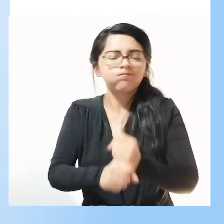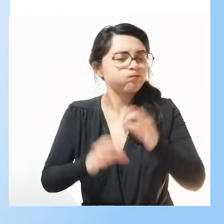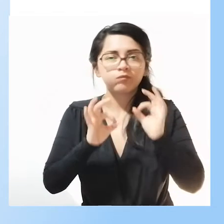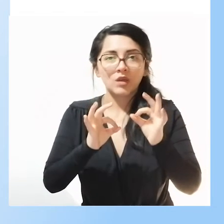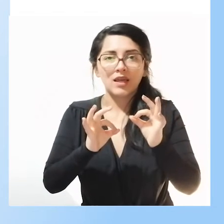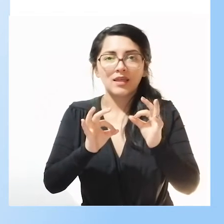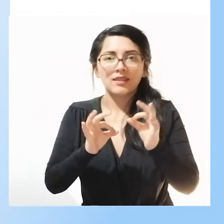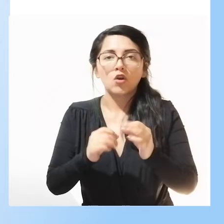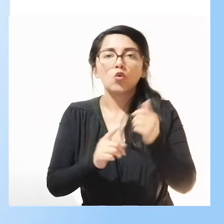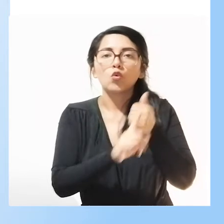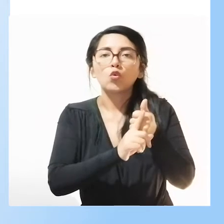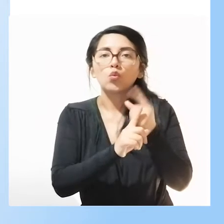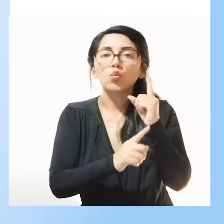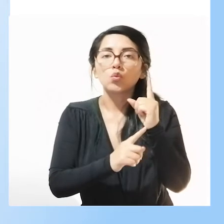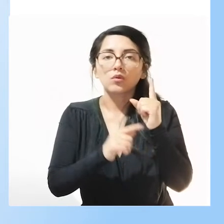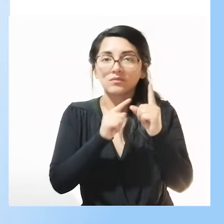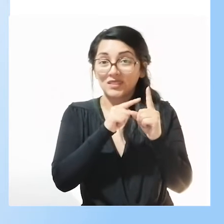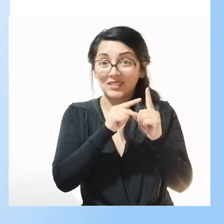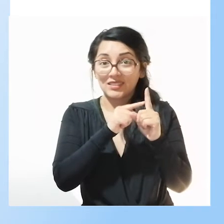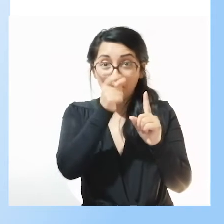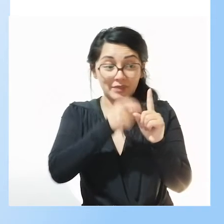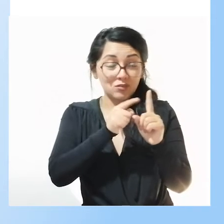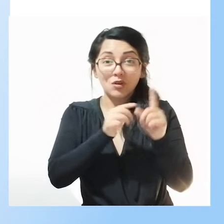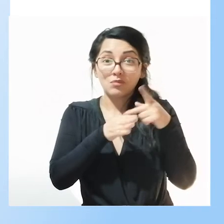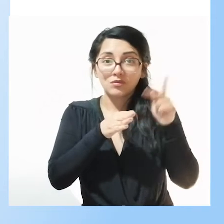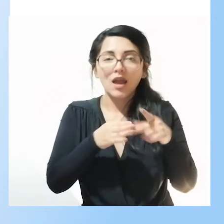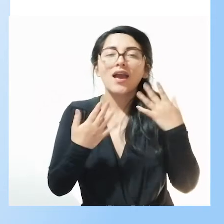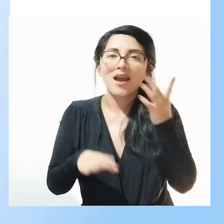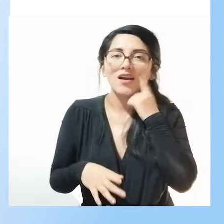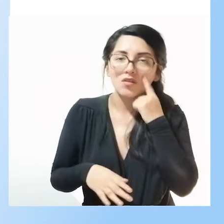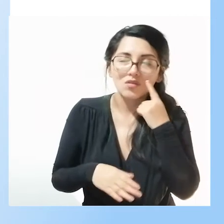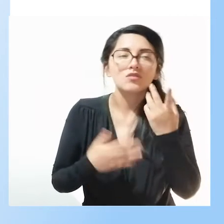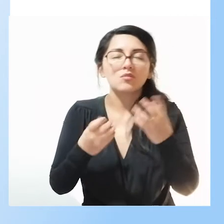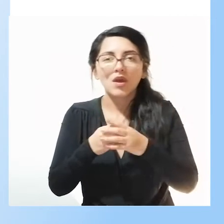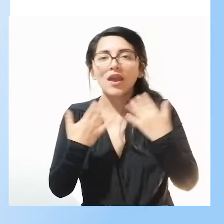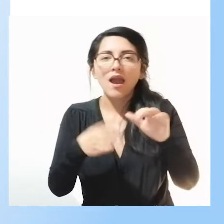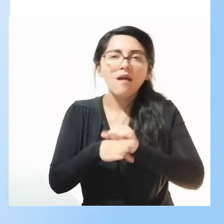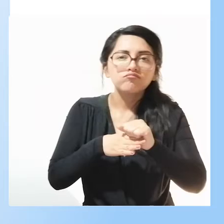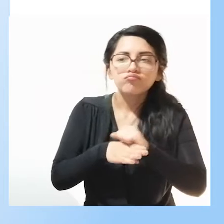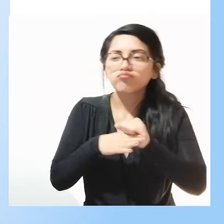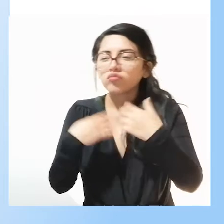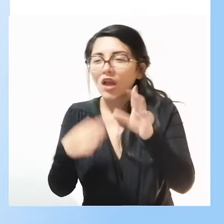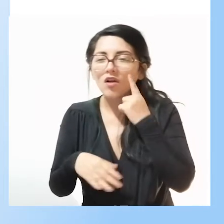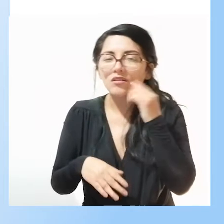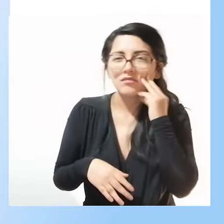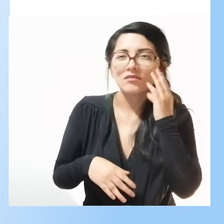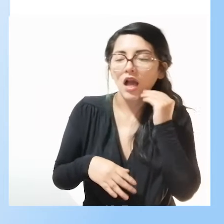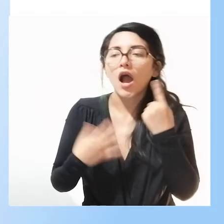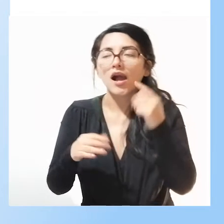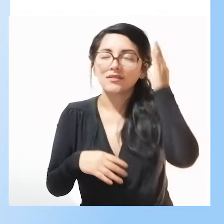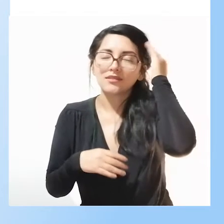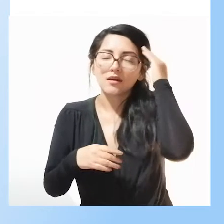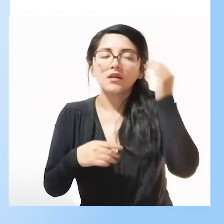un profesional conoce por su experiencia repetitiva qué estrategias le funcionan y cuáles no. Esto ya es